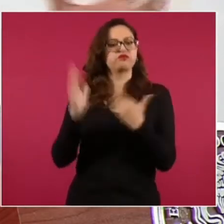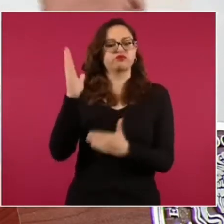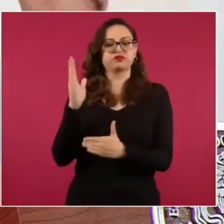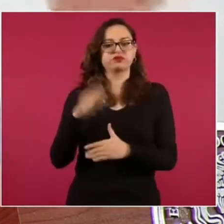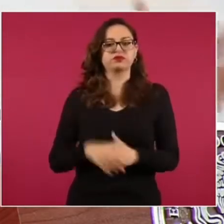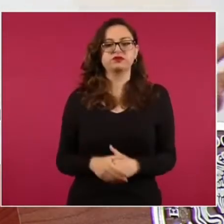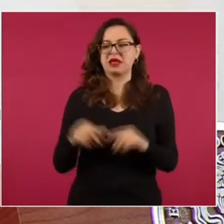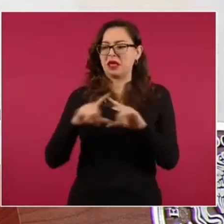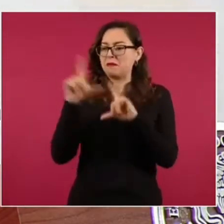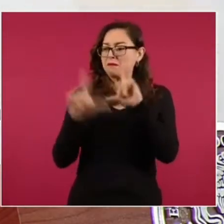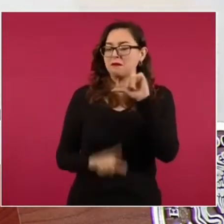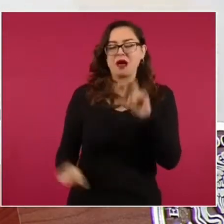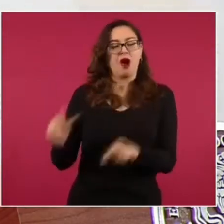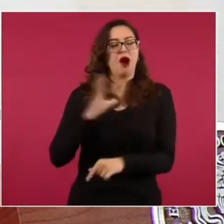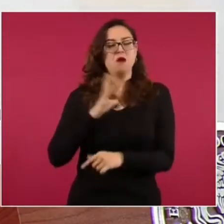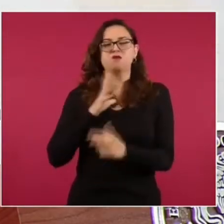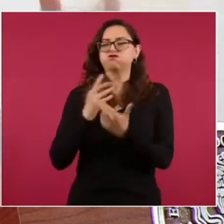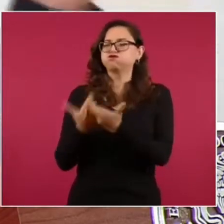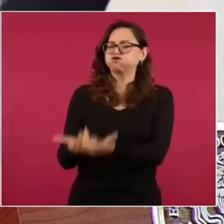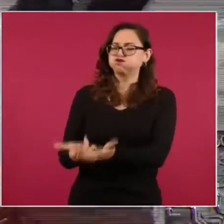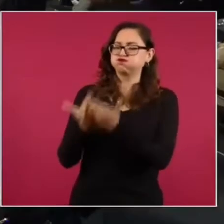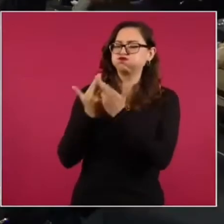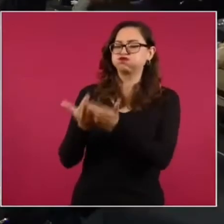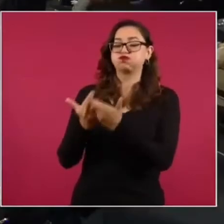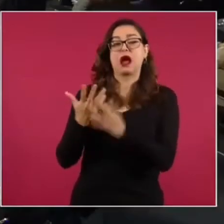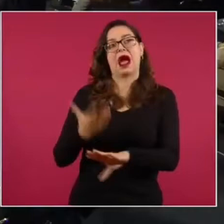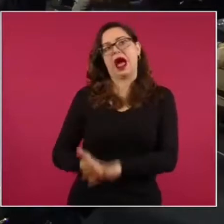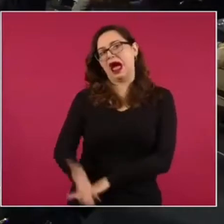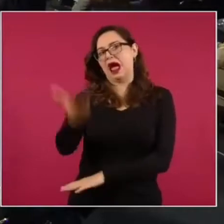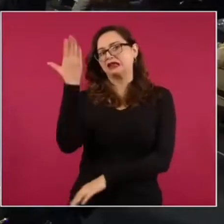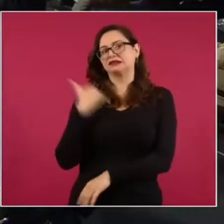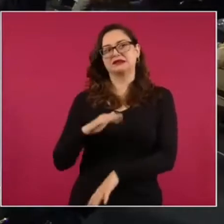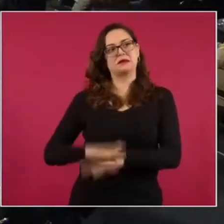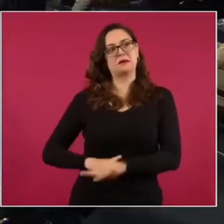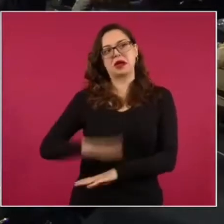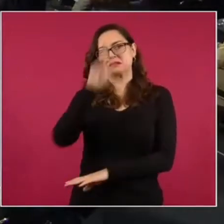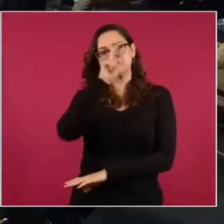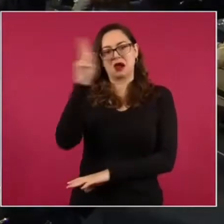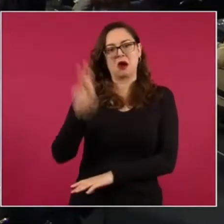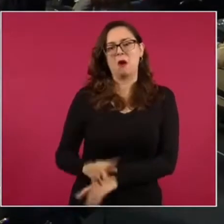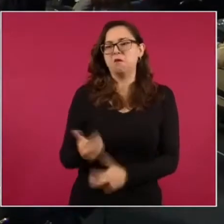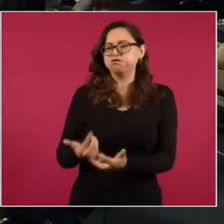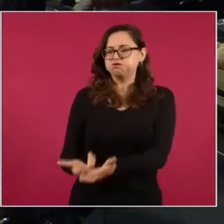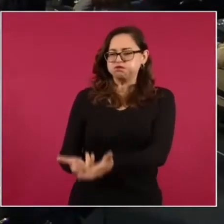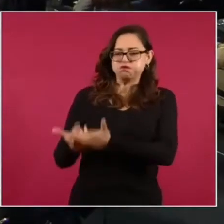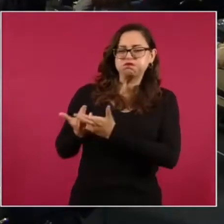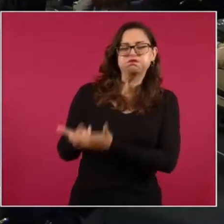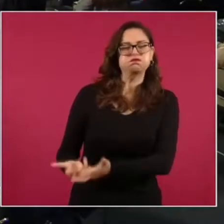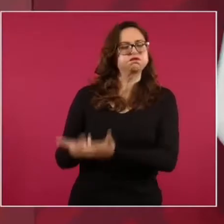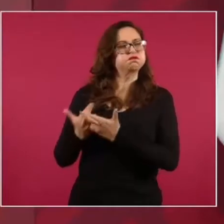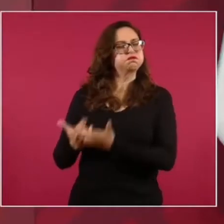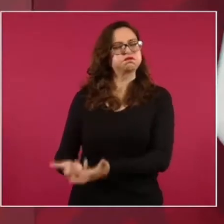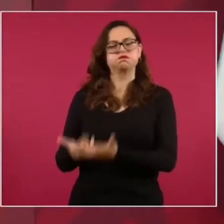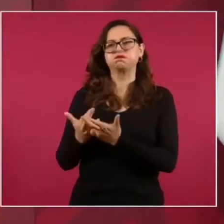Tiene tanto este país, y tenía más, que no alcanzaron